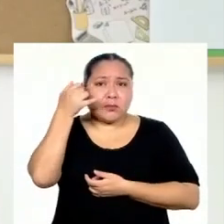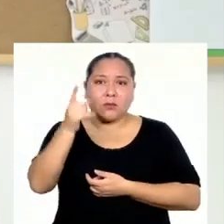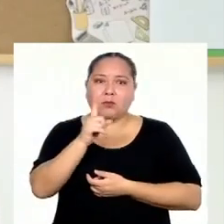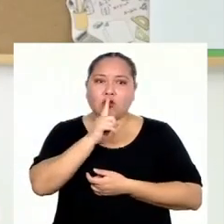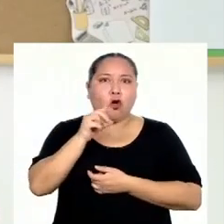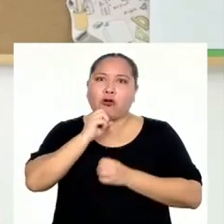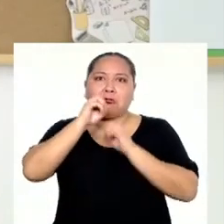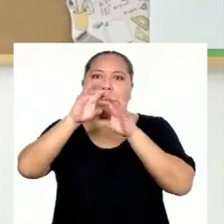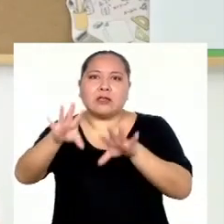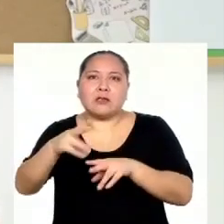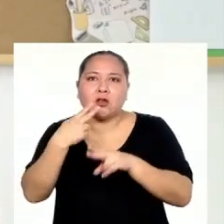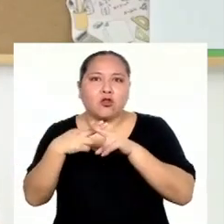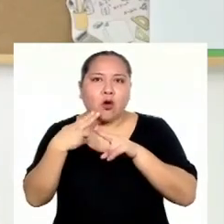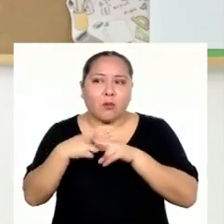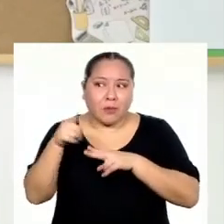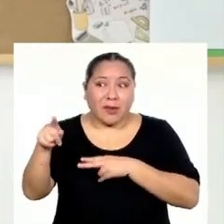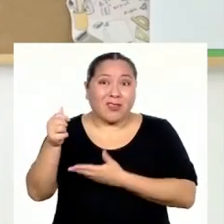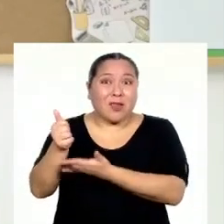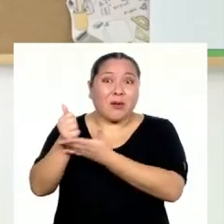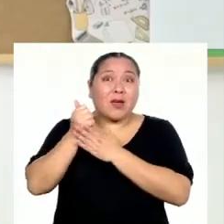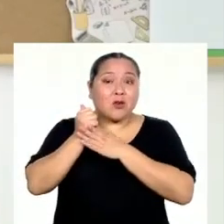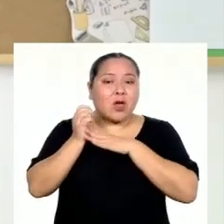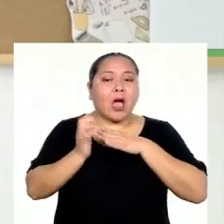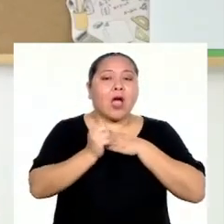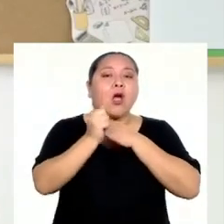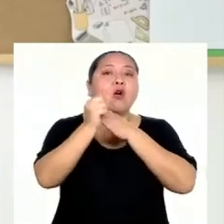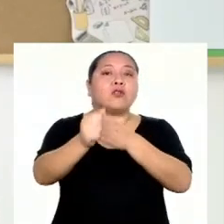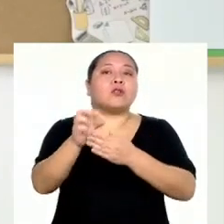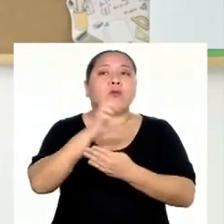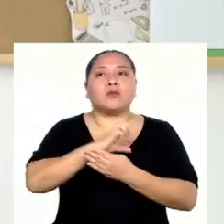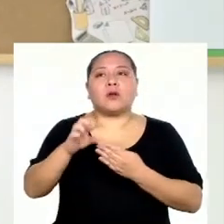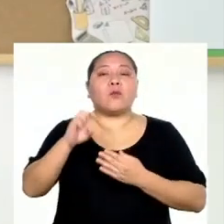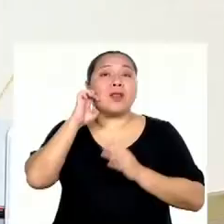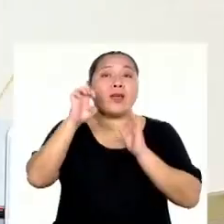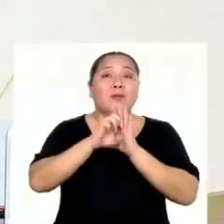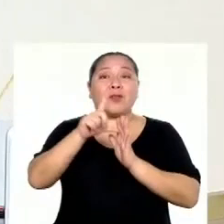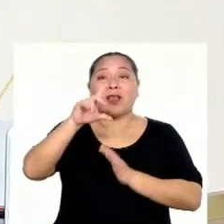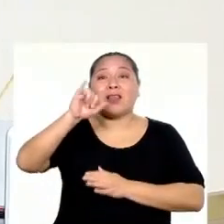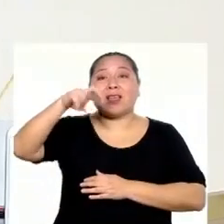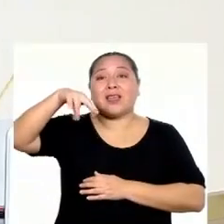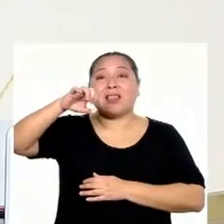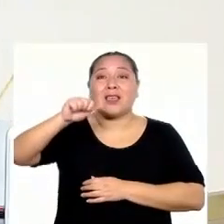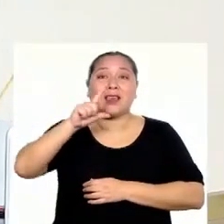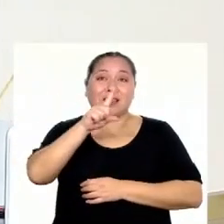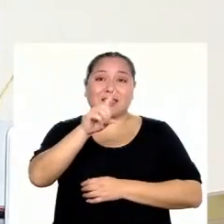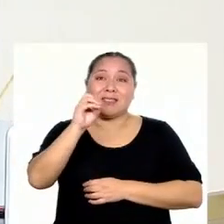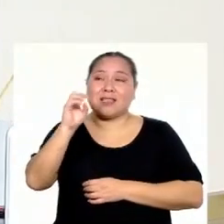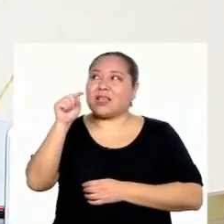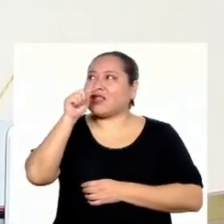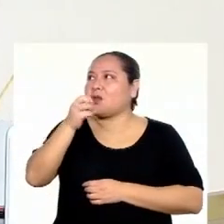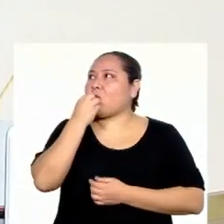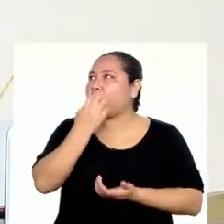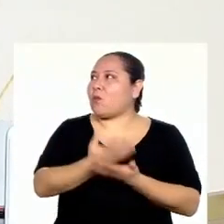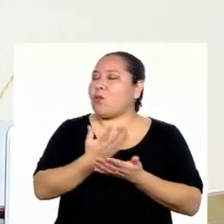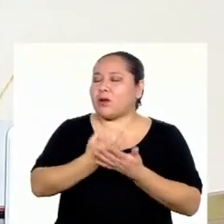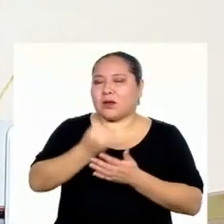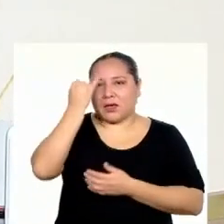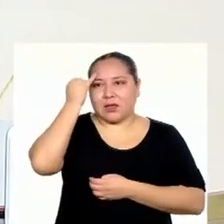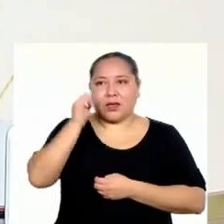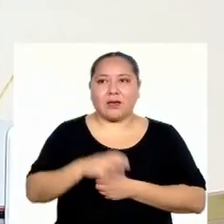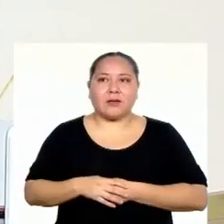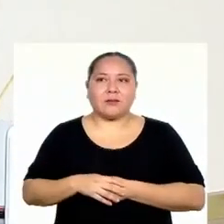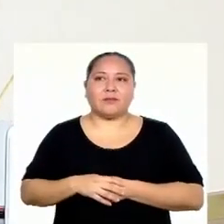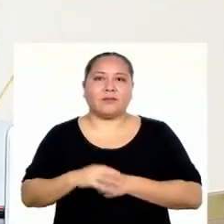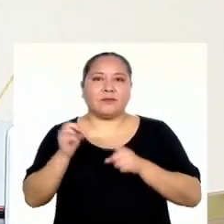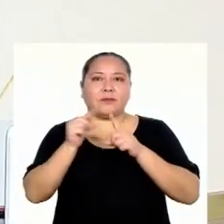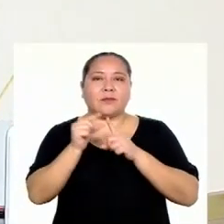anónima para recibir ayuda y orientación profesional, como la línea 100. Ese es un buen dato. Las palabras clave para este